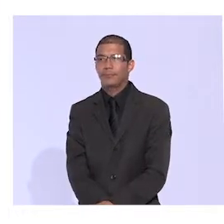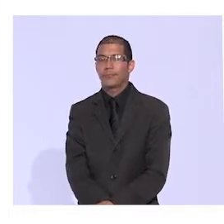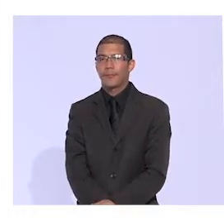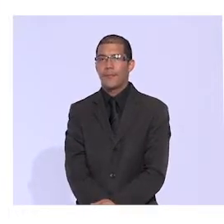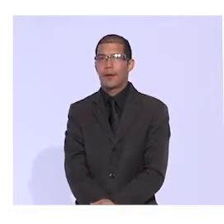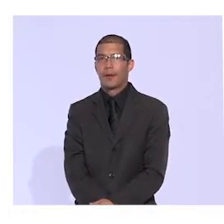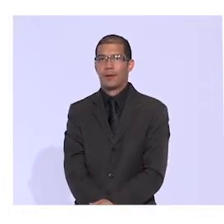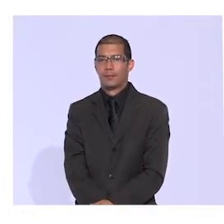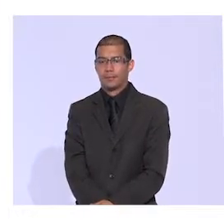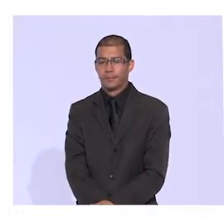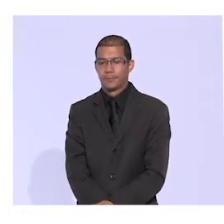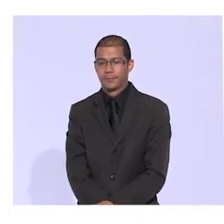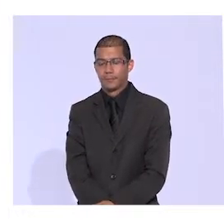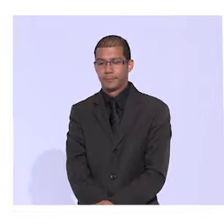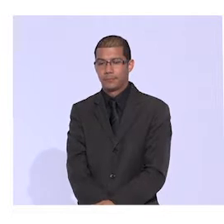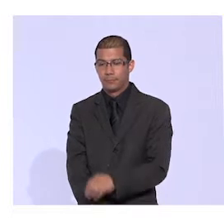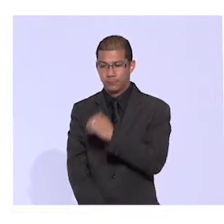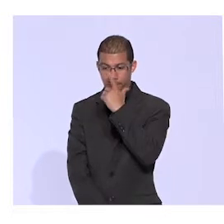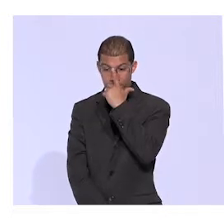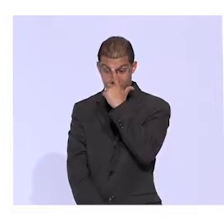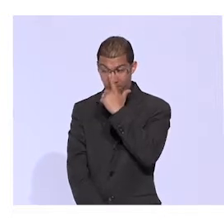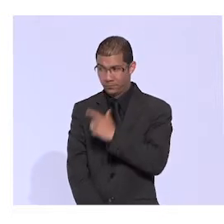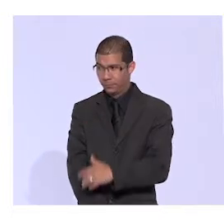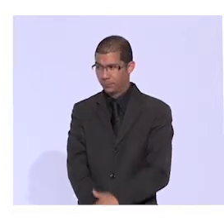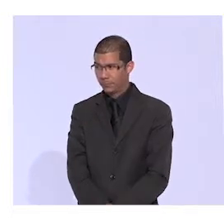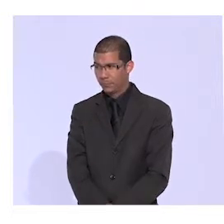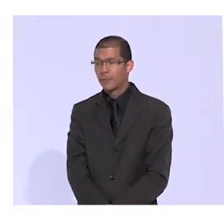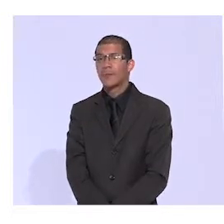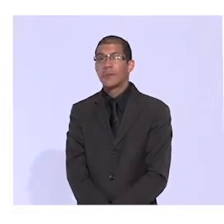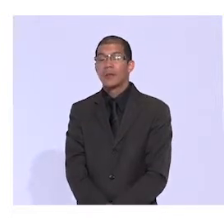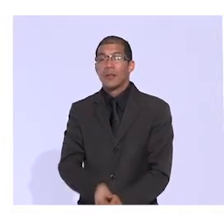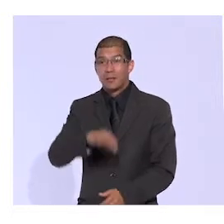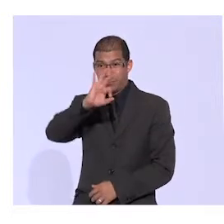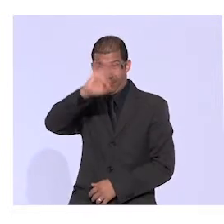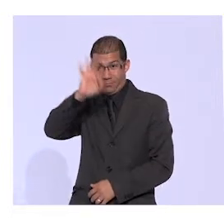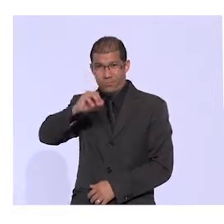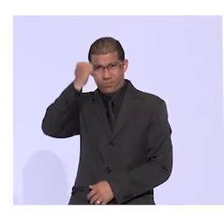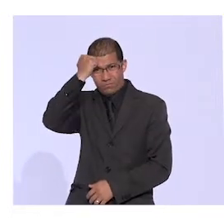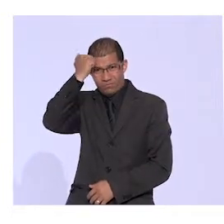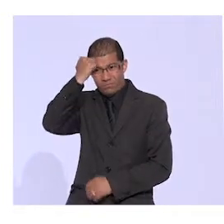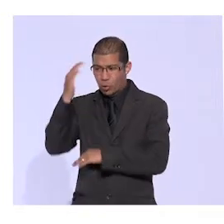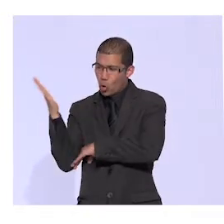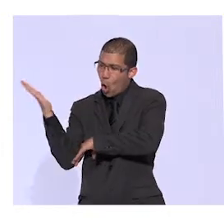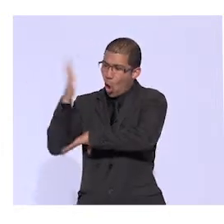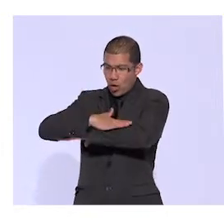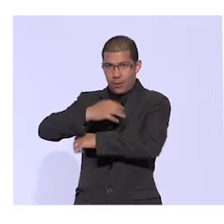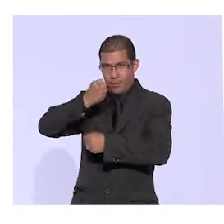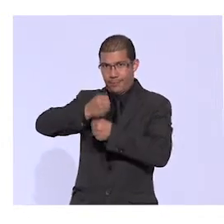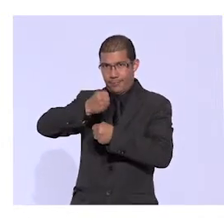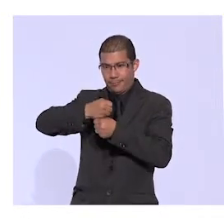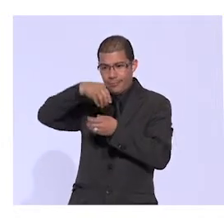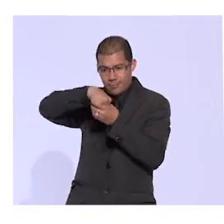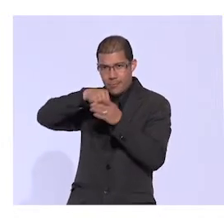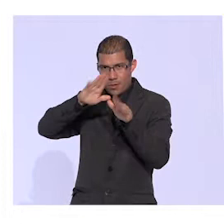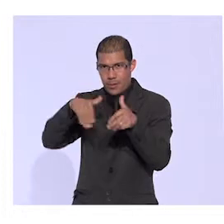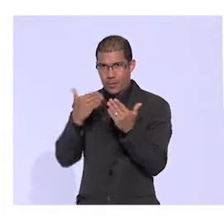Proporción de docentes que ejercen a tiempo completo. Varía desde el 55% de Brasil hasta prácticamente el